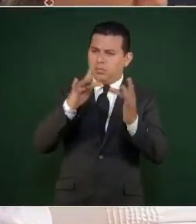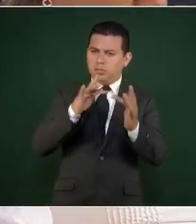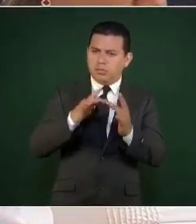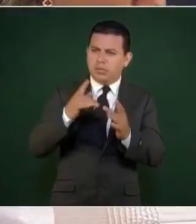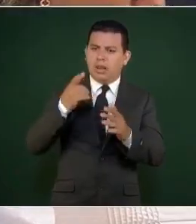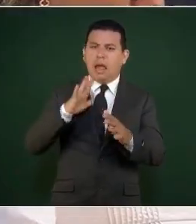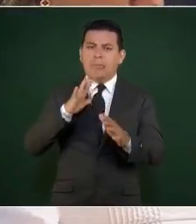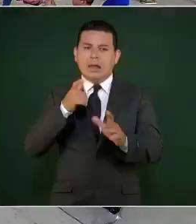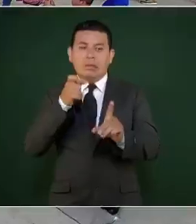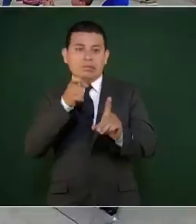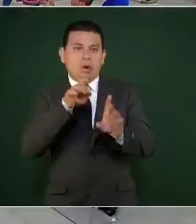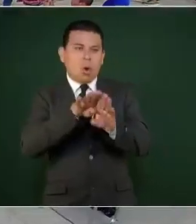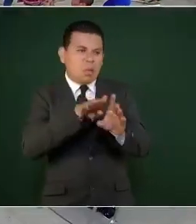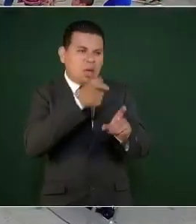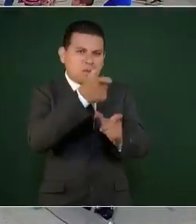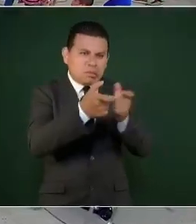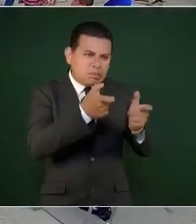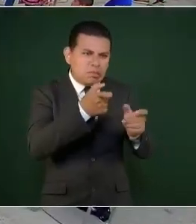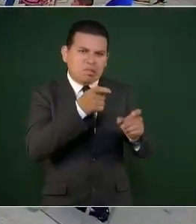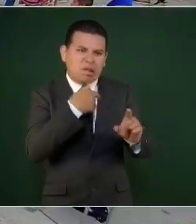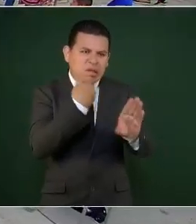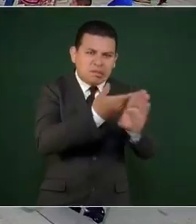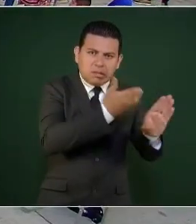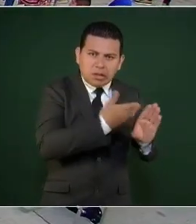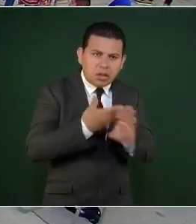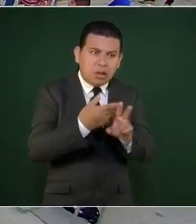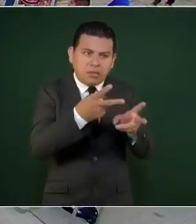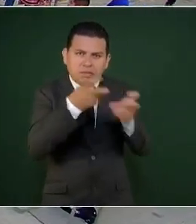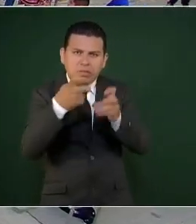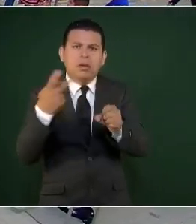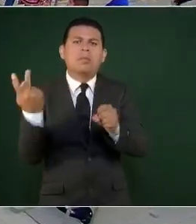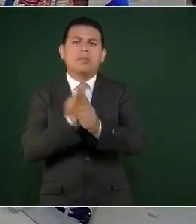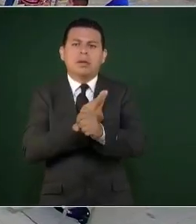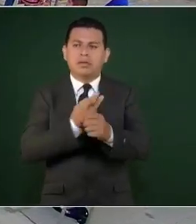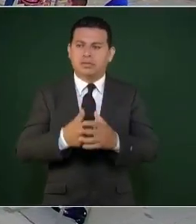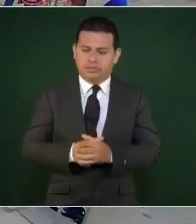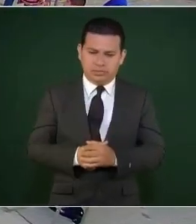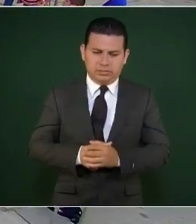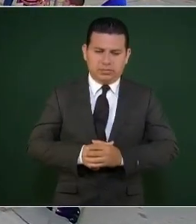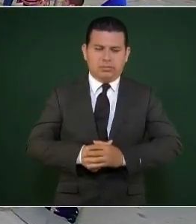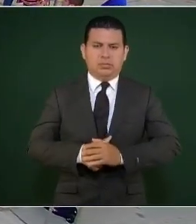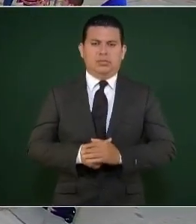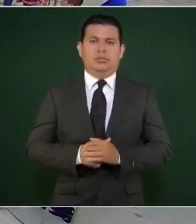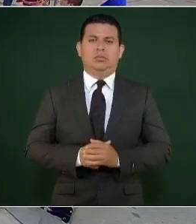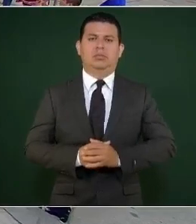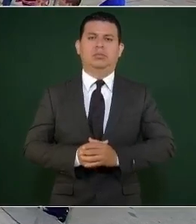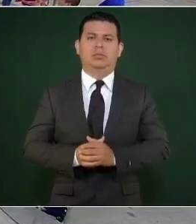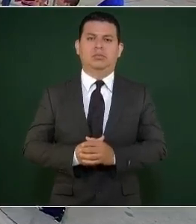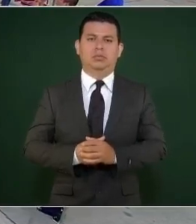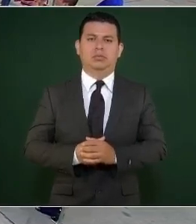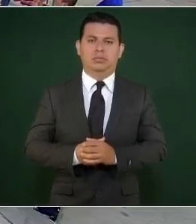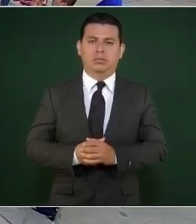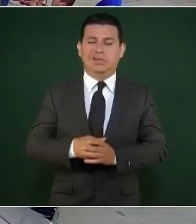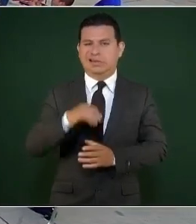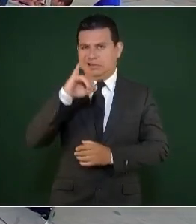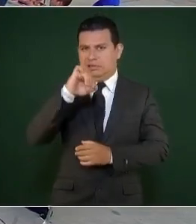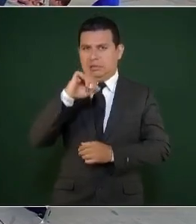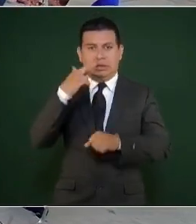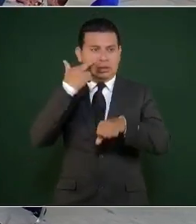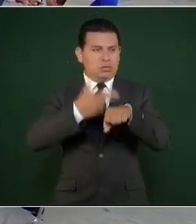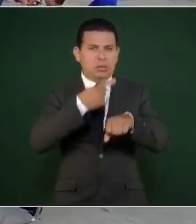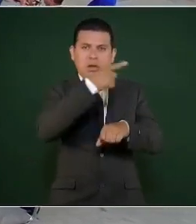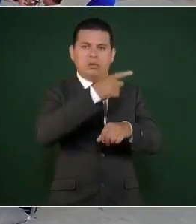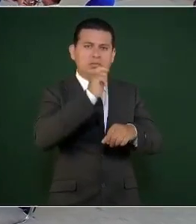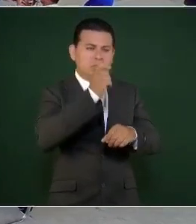este delito? No, pero creo que aquí está la secretaria de